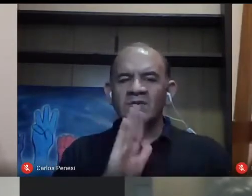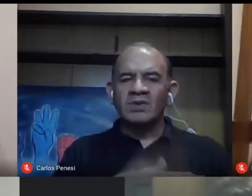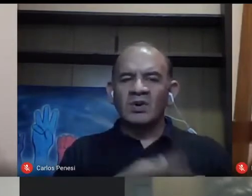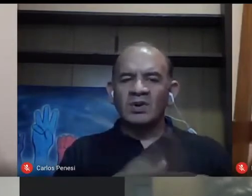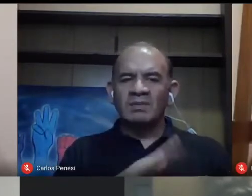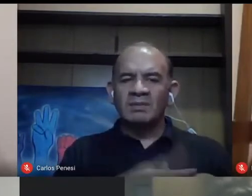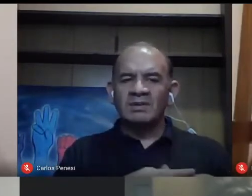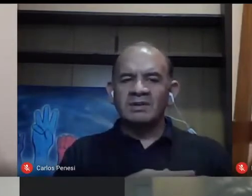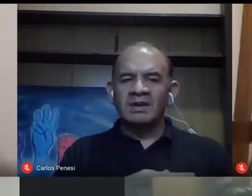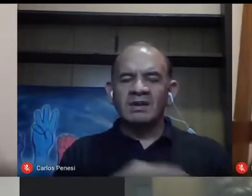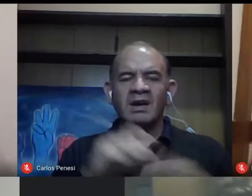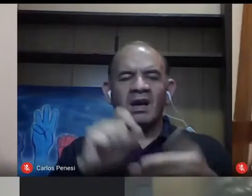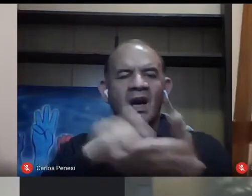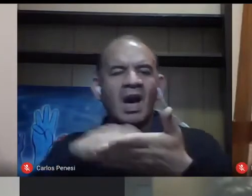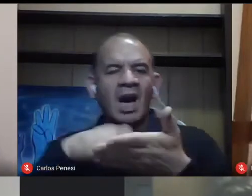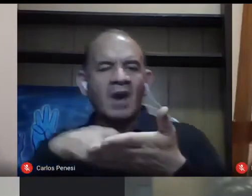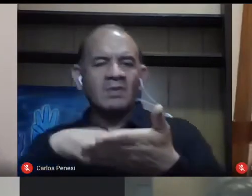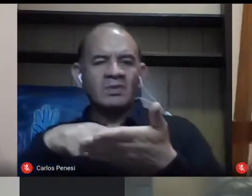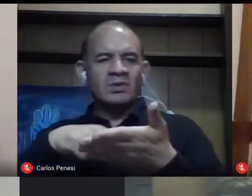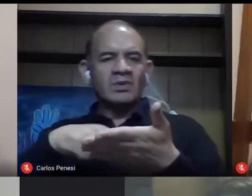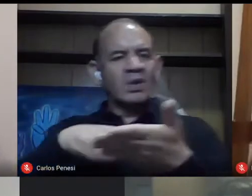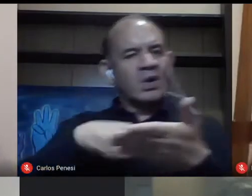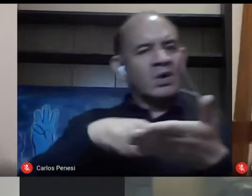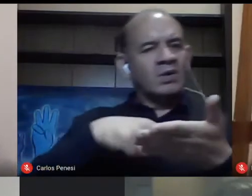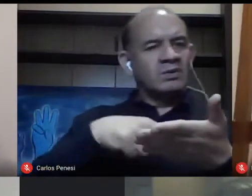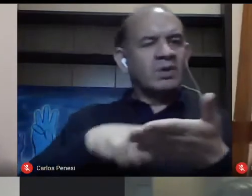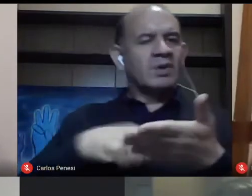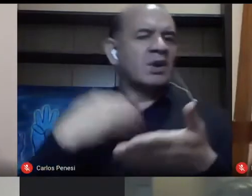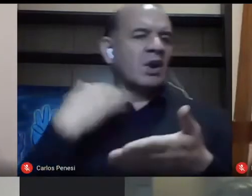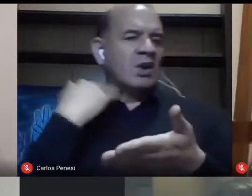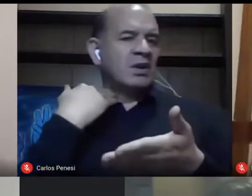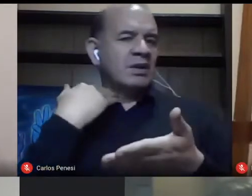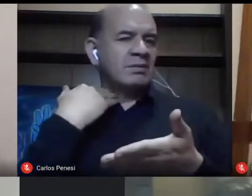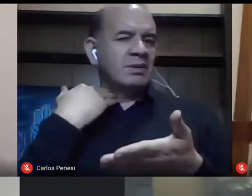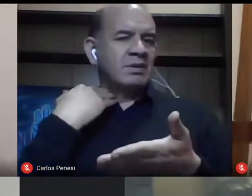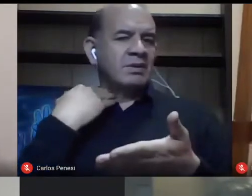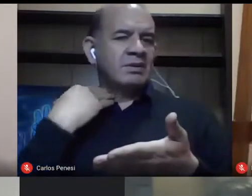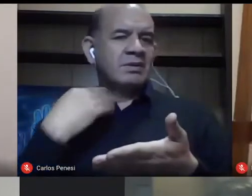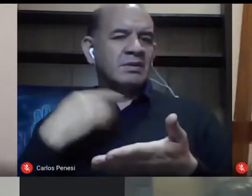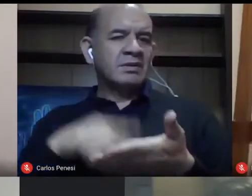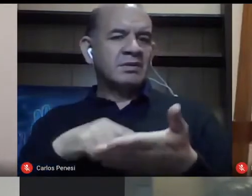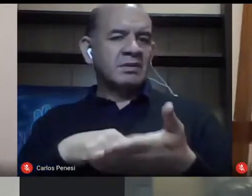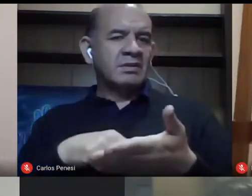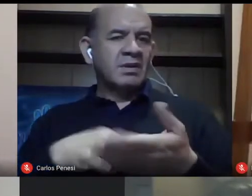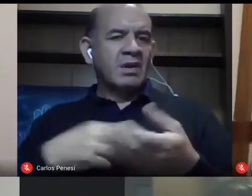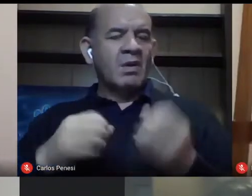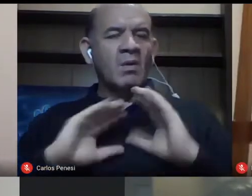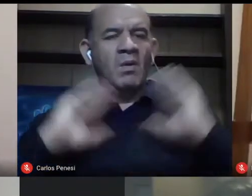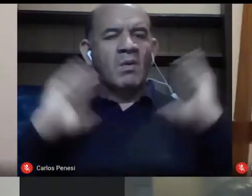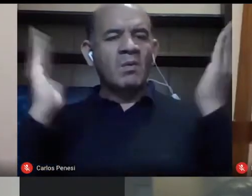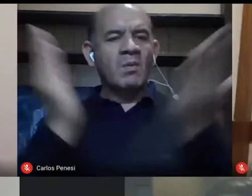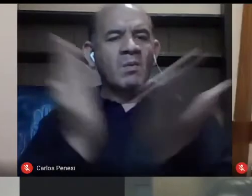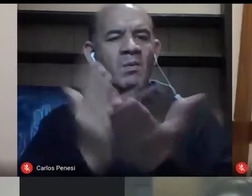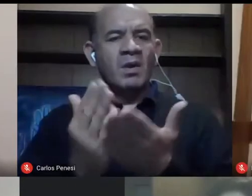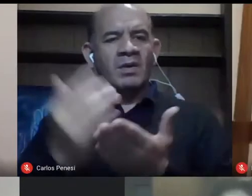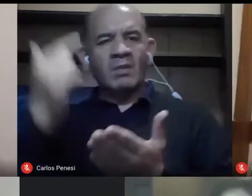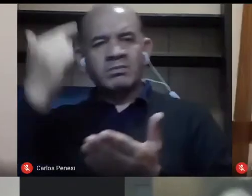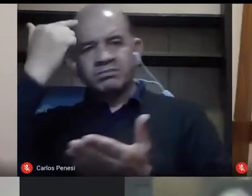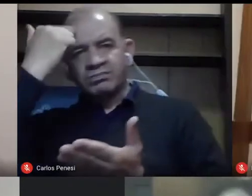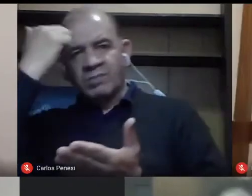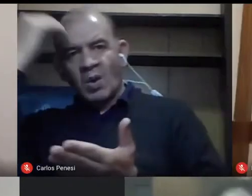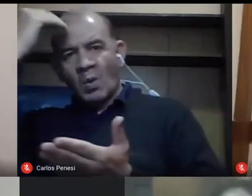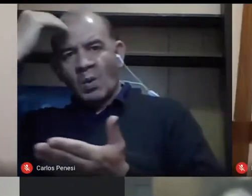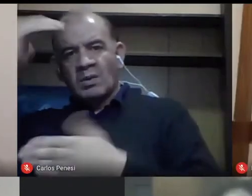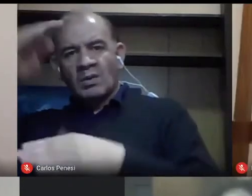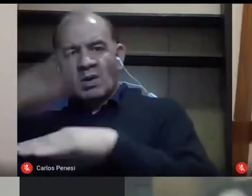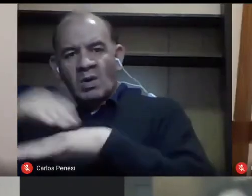las obras, cuyos representantes es la Organización Mundial de Propiedad Intelectual, libera las